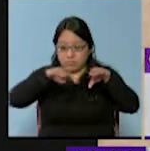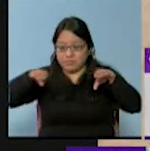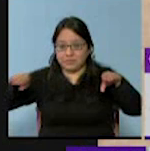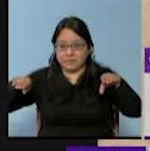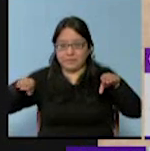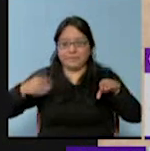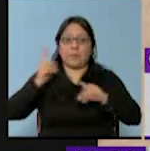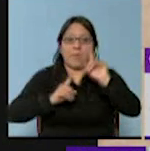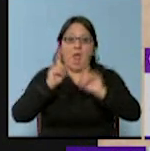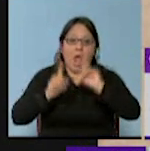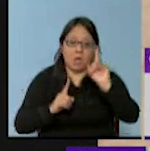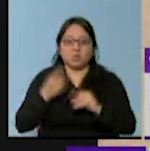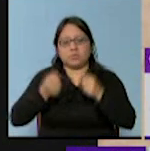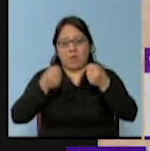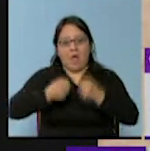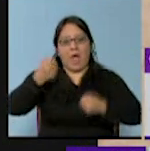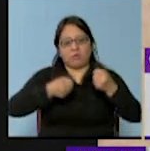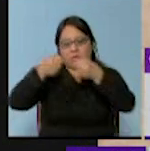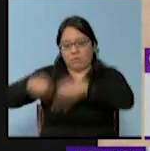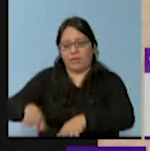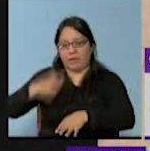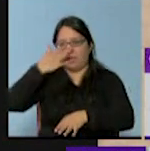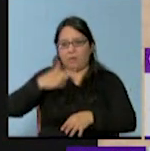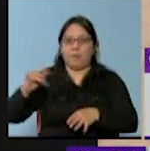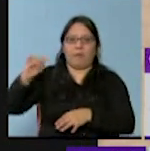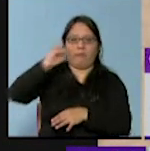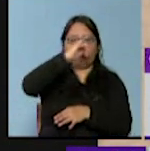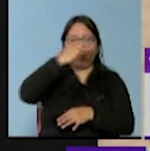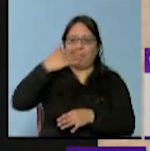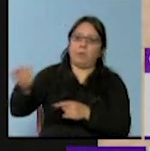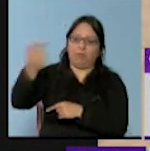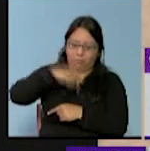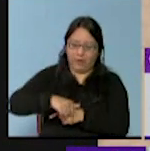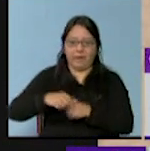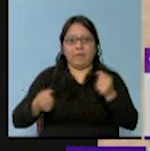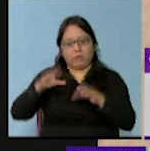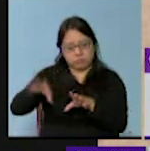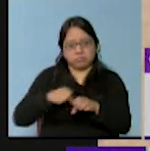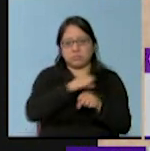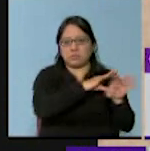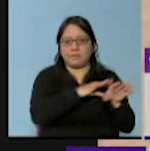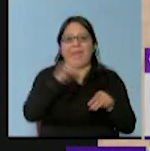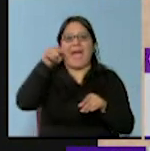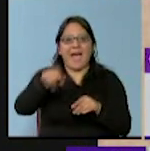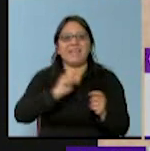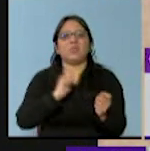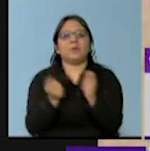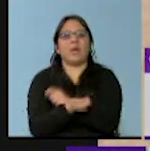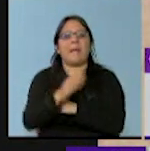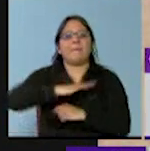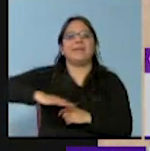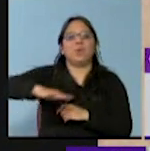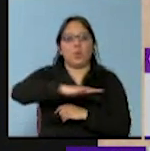mucha gente viene y deja los coches acá después que vuelve de un bueno recién nos retira y tuvieron que hacer un estacionamiento adicional